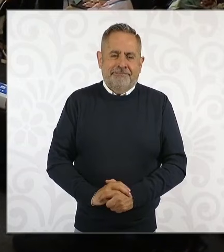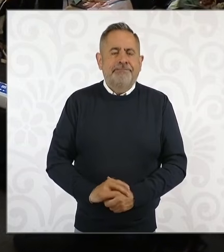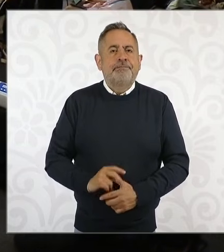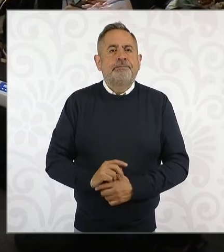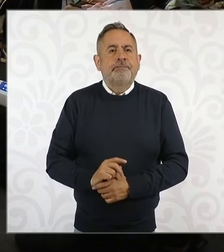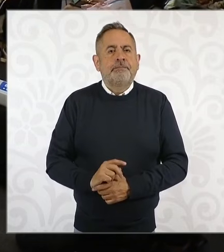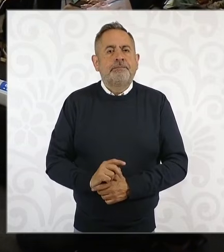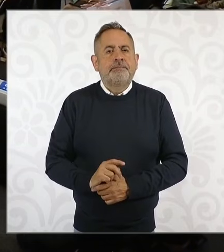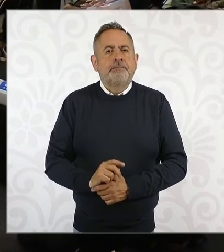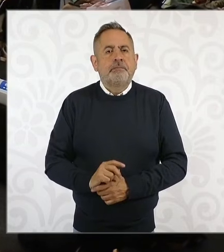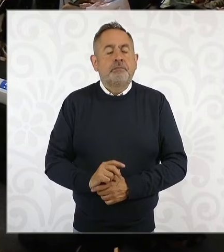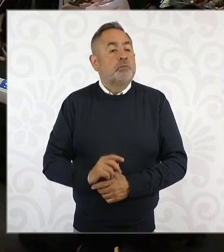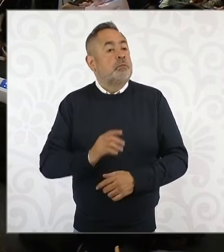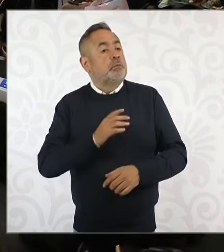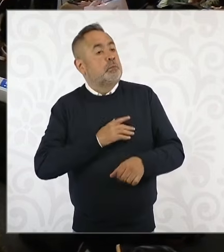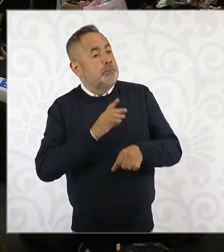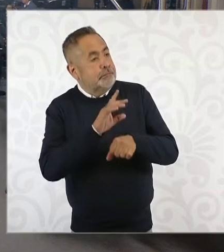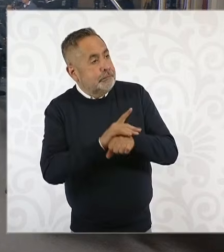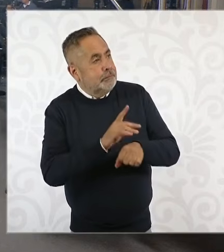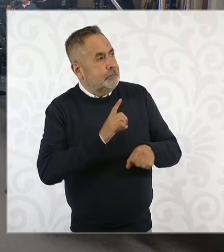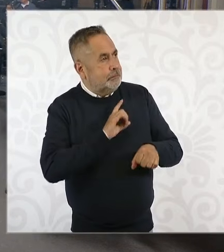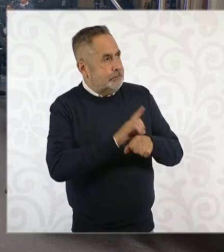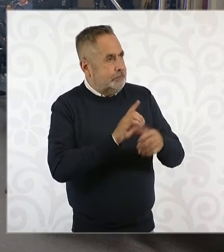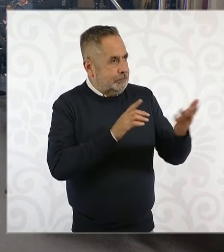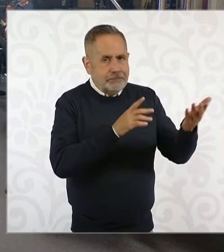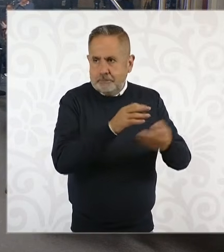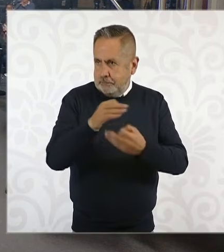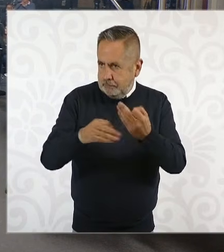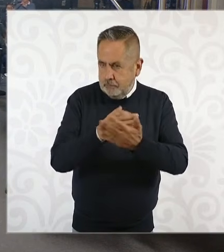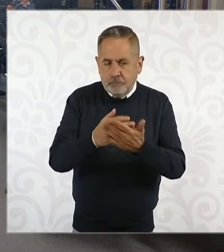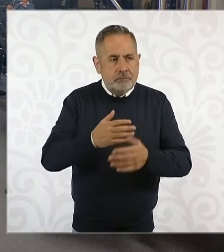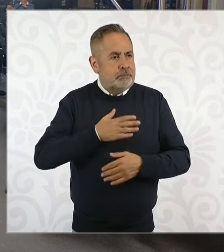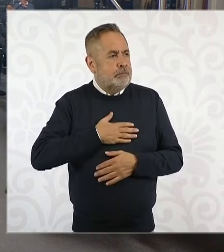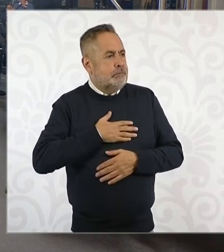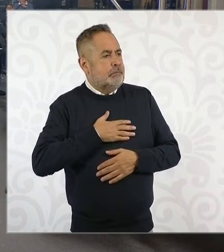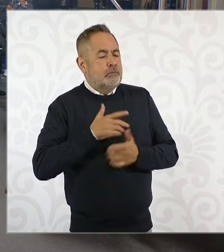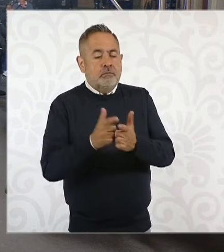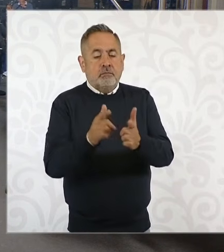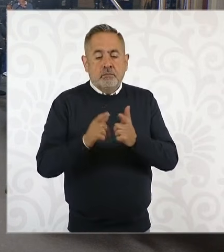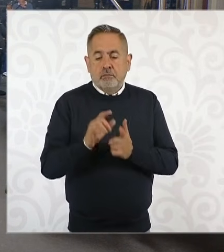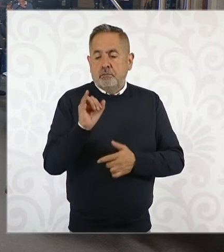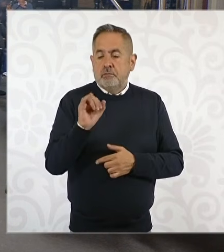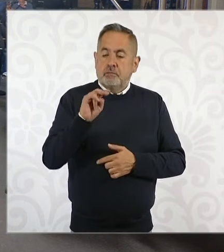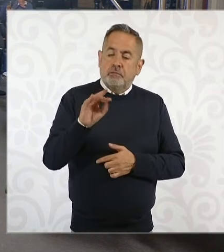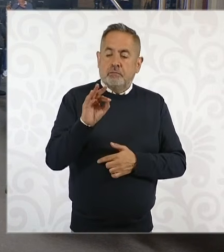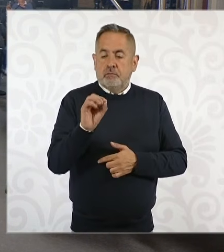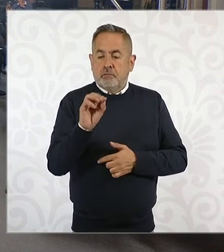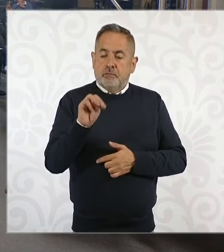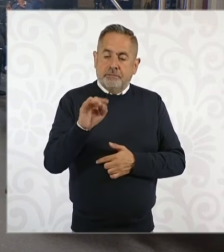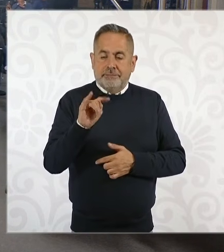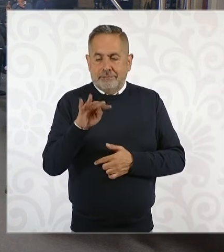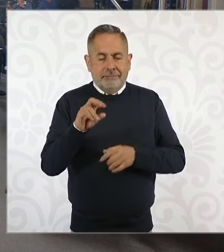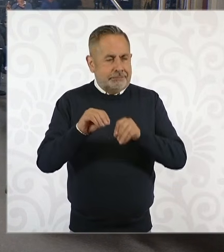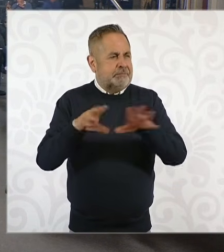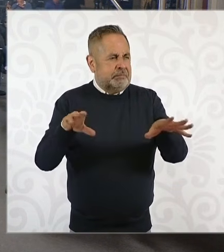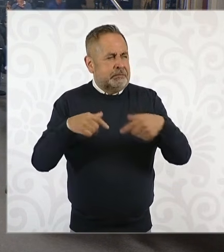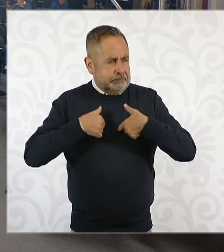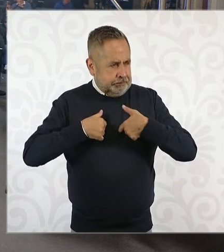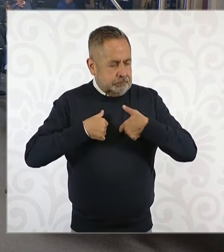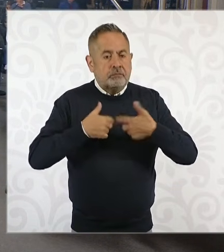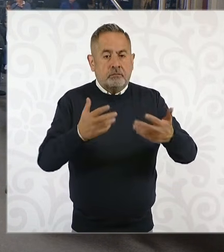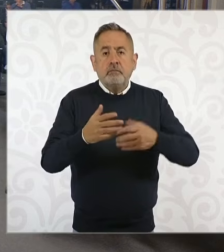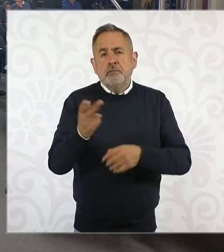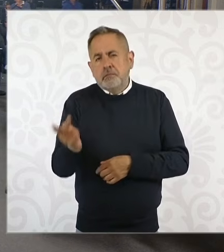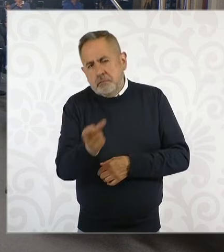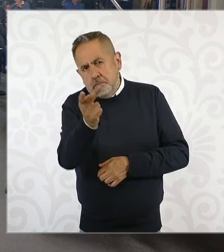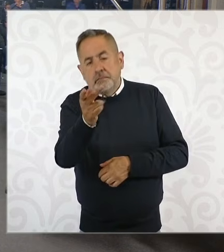Gracias, buenos días, presidenta. Buenos días a todos. Sandra Aguilar de Grupo Informativo. Quiero aprovechar, presidenta, para ahorita que está el secretario